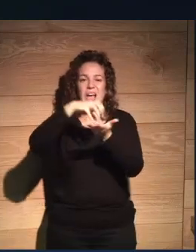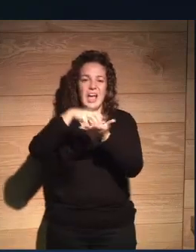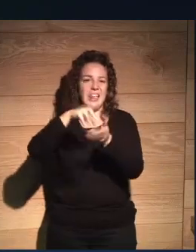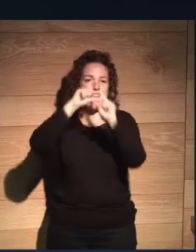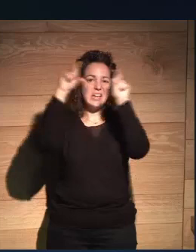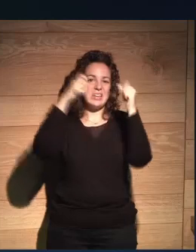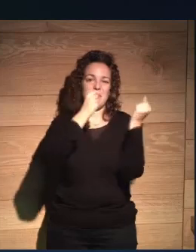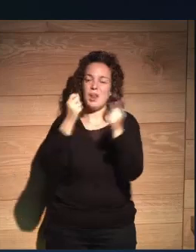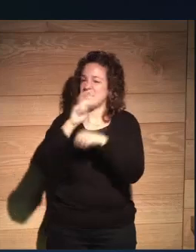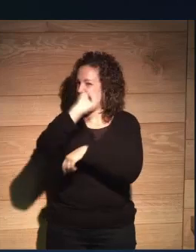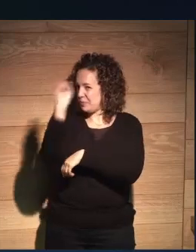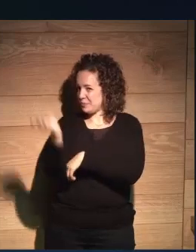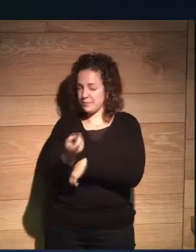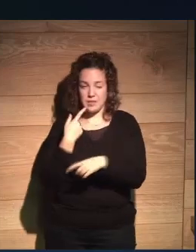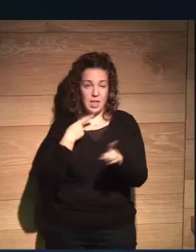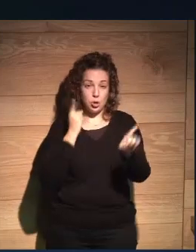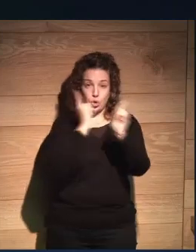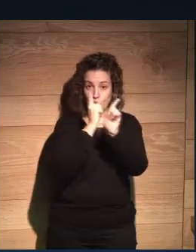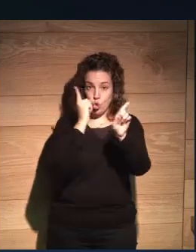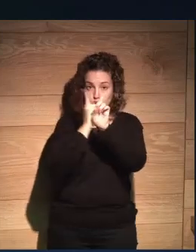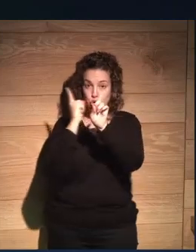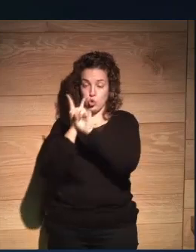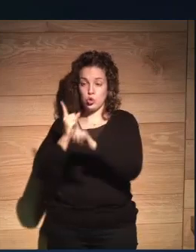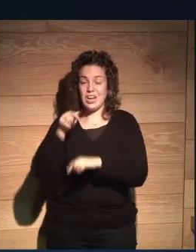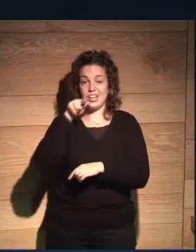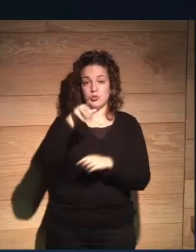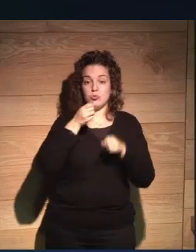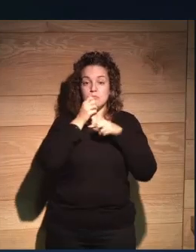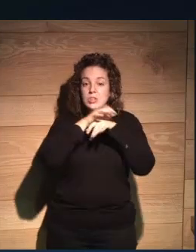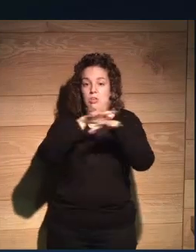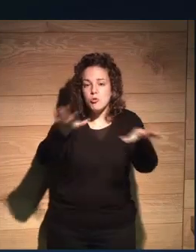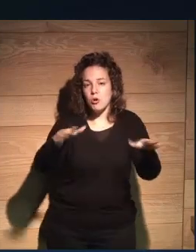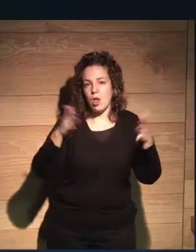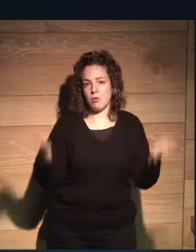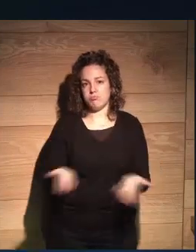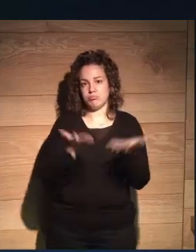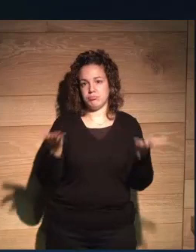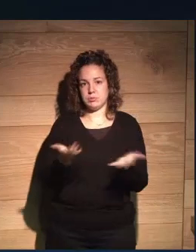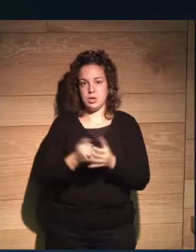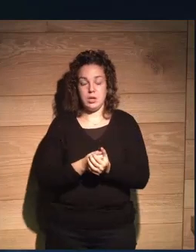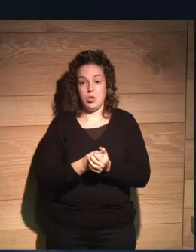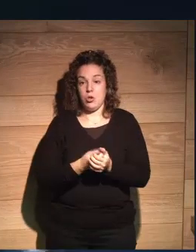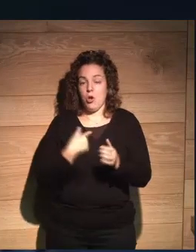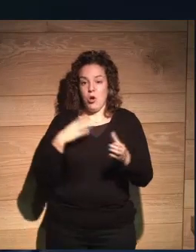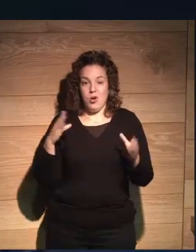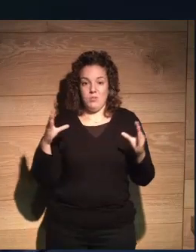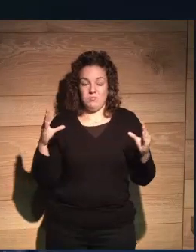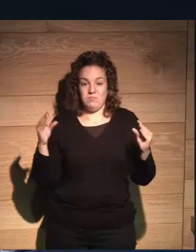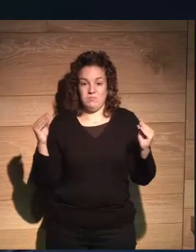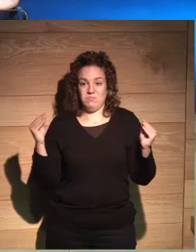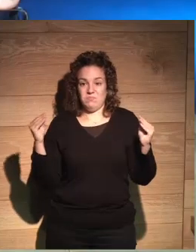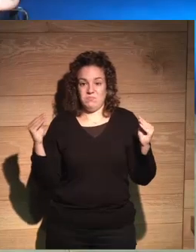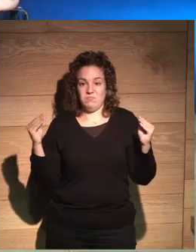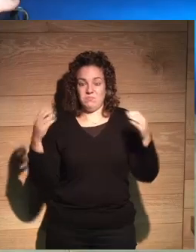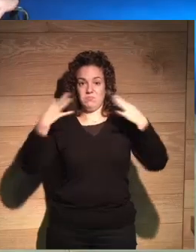etcétera, que vayan en contra de lo que tú estás divulgando continuamente. No lo veo coherente. Pero solamente no lo